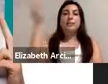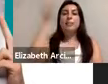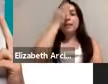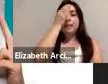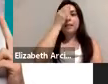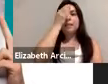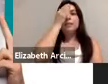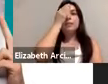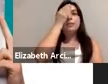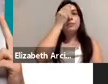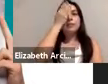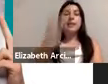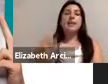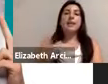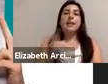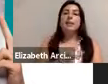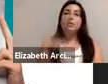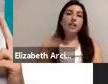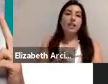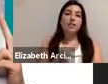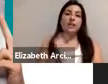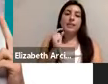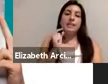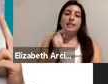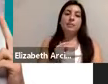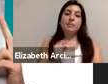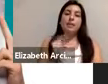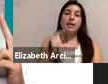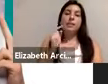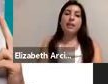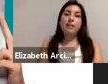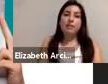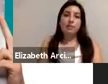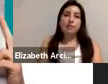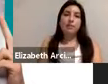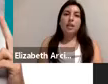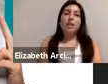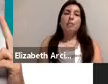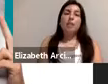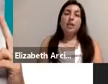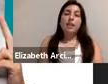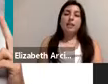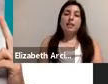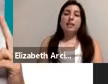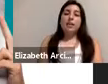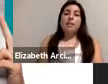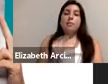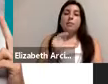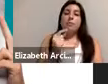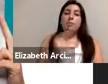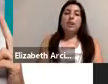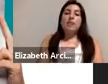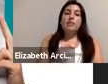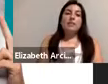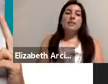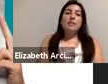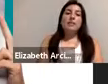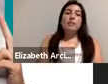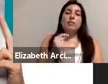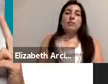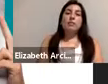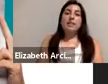importancia tapar bien y ocluir súper bien el ojo que no estamos evaluando. ¿Por qué? Porque los